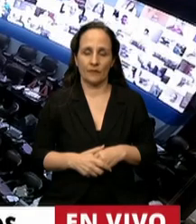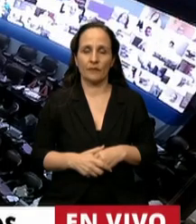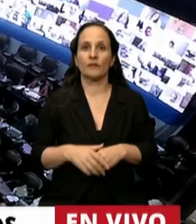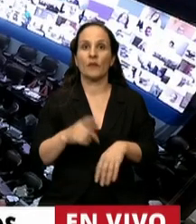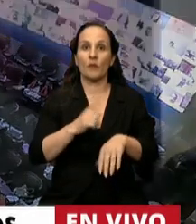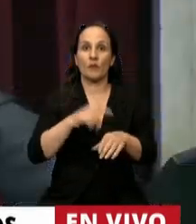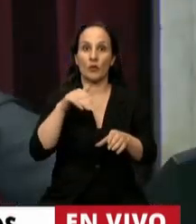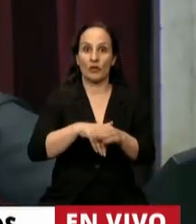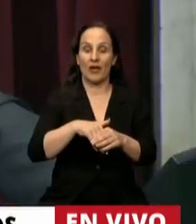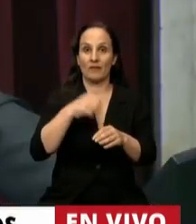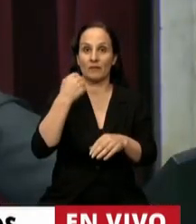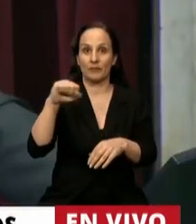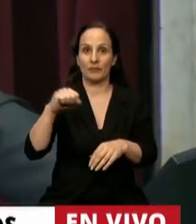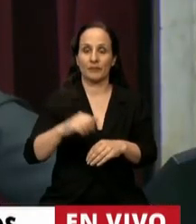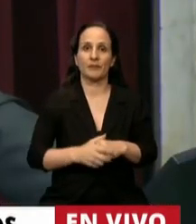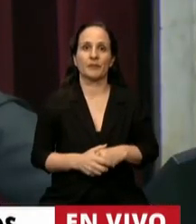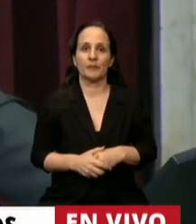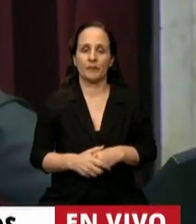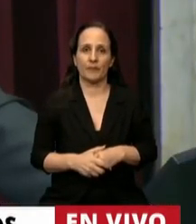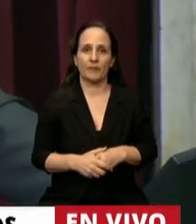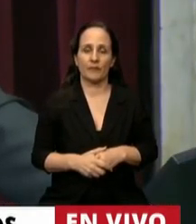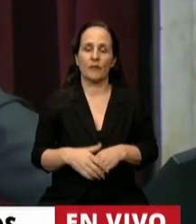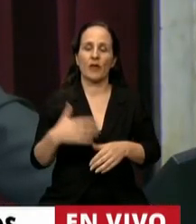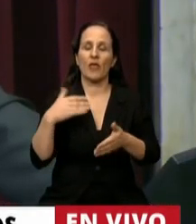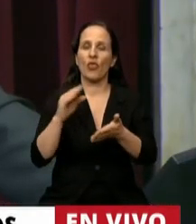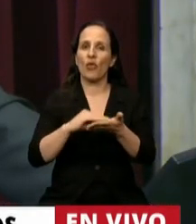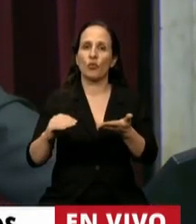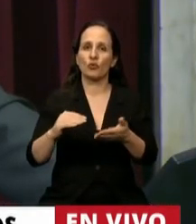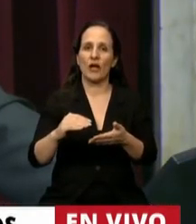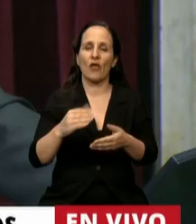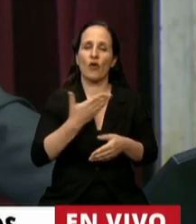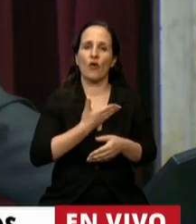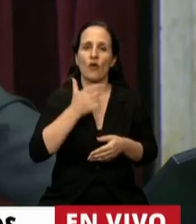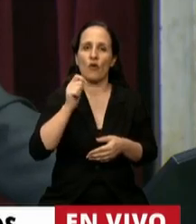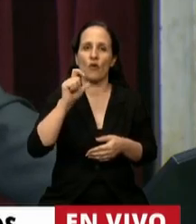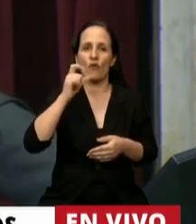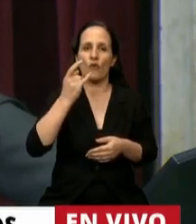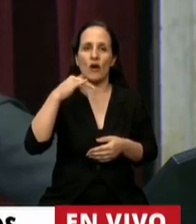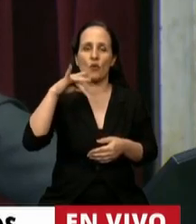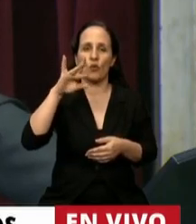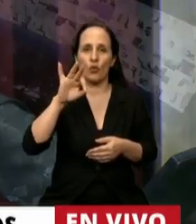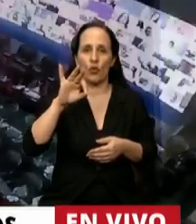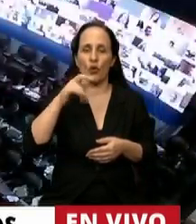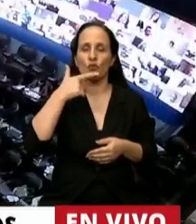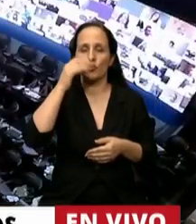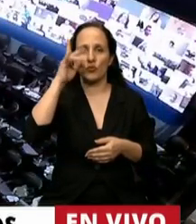Ausente a la hora de votar. Diputado Facundo Suárez Lastra.